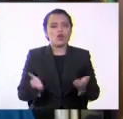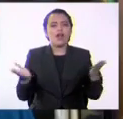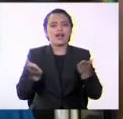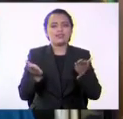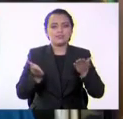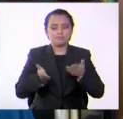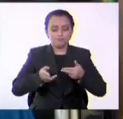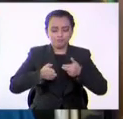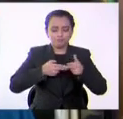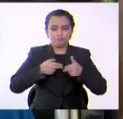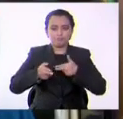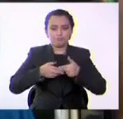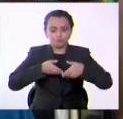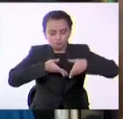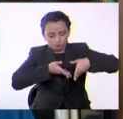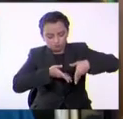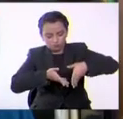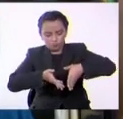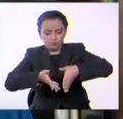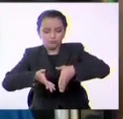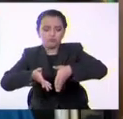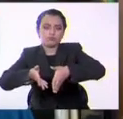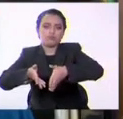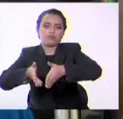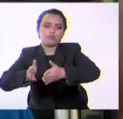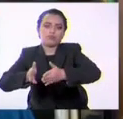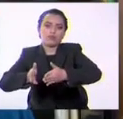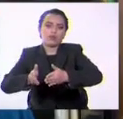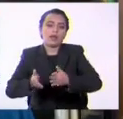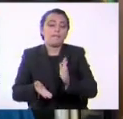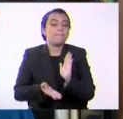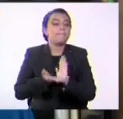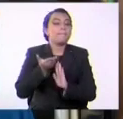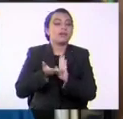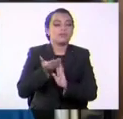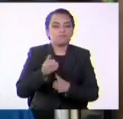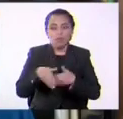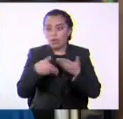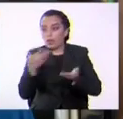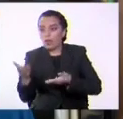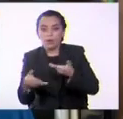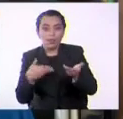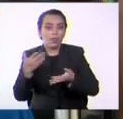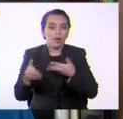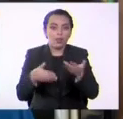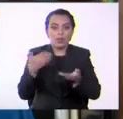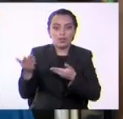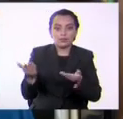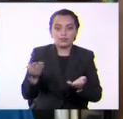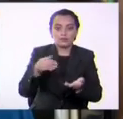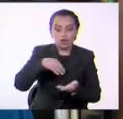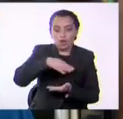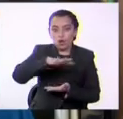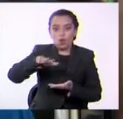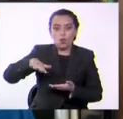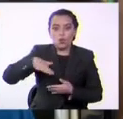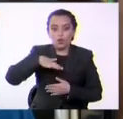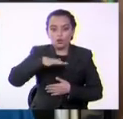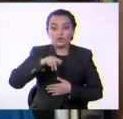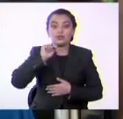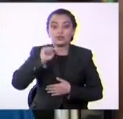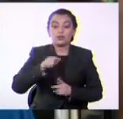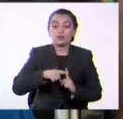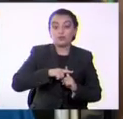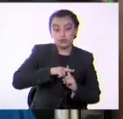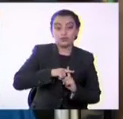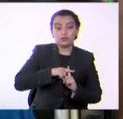costero de un país, se incentiva que haya tránsito más ágil de mercaderías por vías que no atraviesen los centros urbanos, y esto es positivo. Se